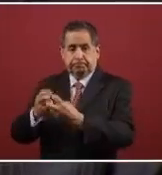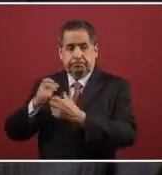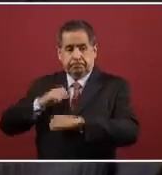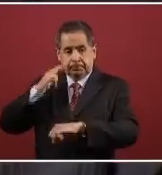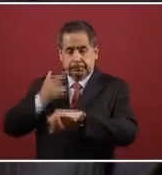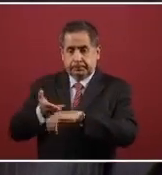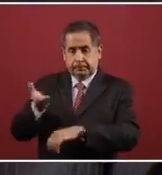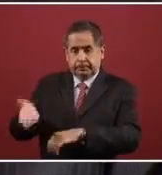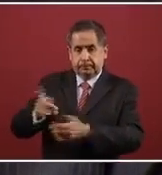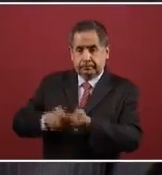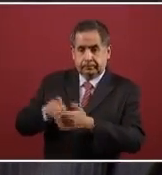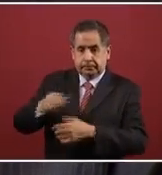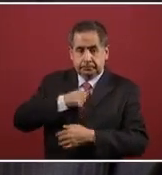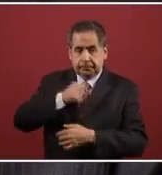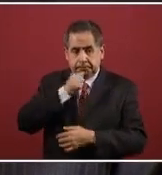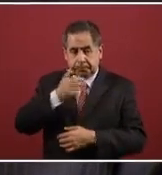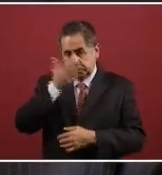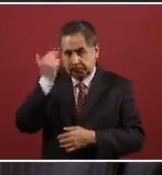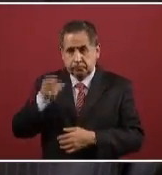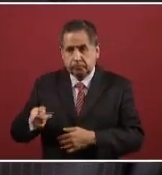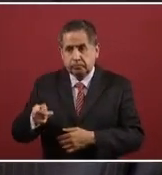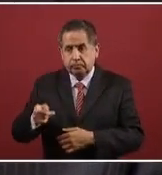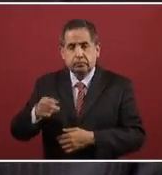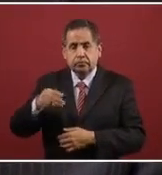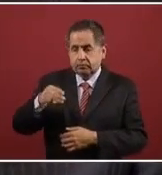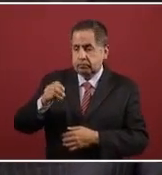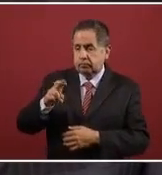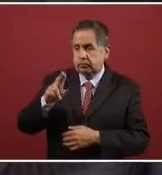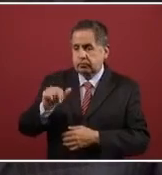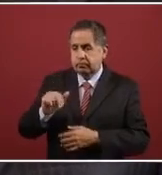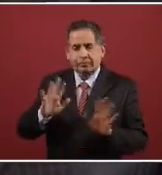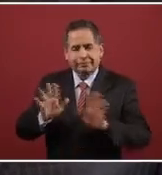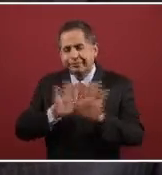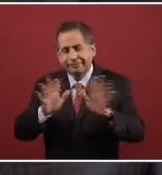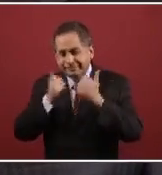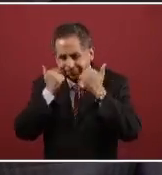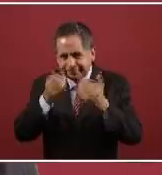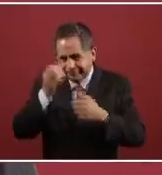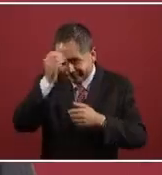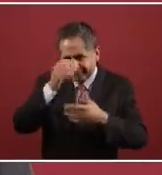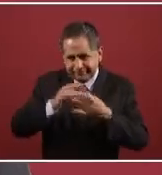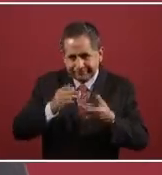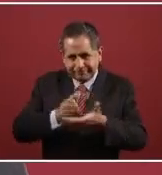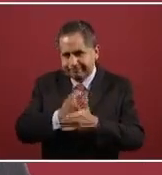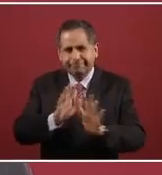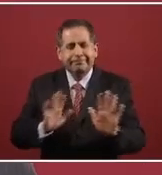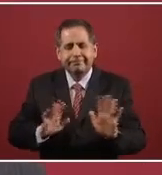dirección de Morena, y ya no quiero